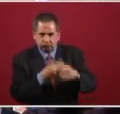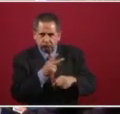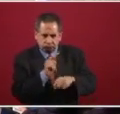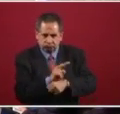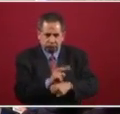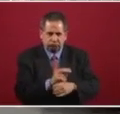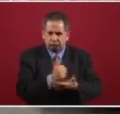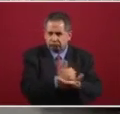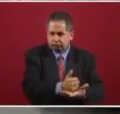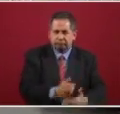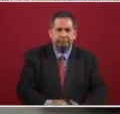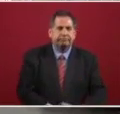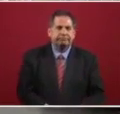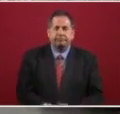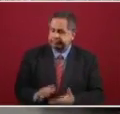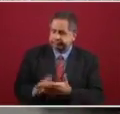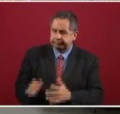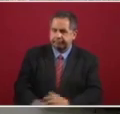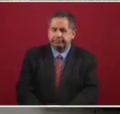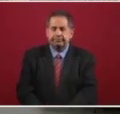gracias.